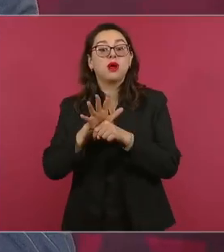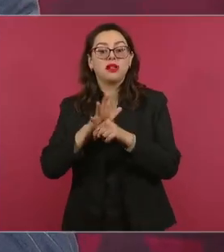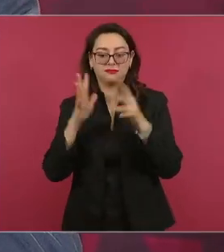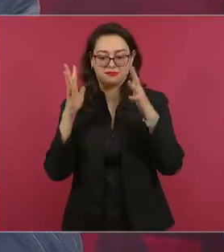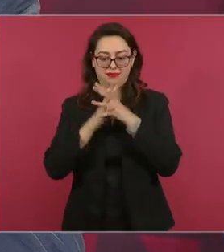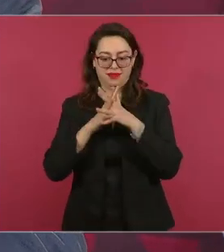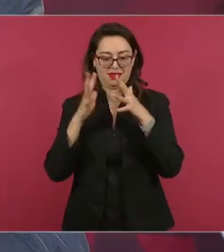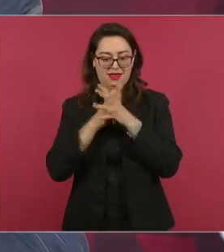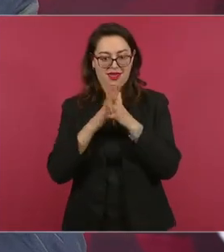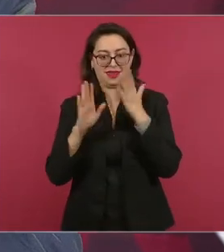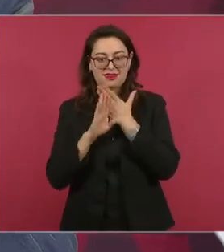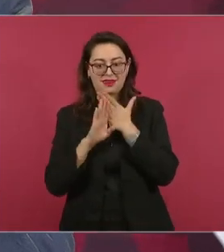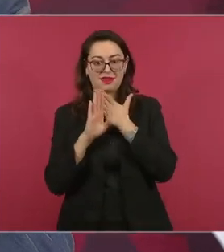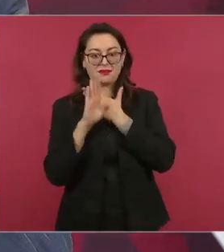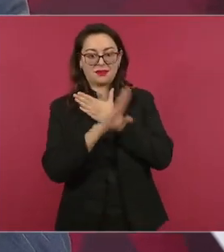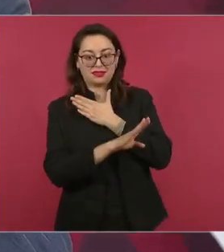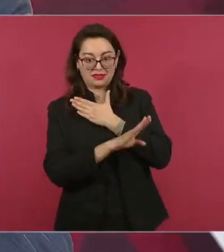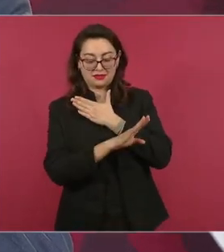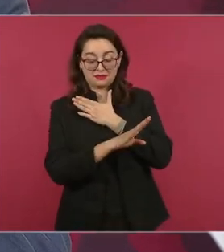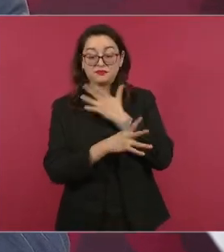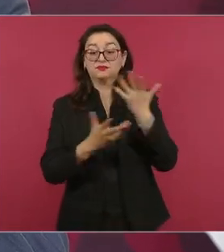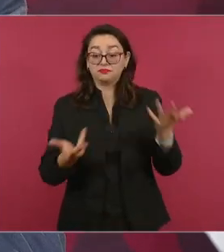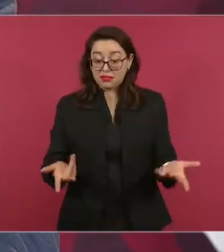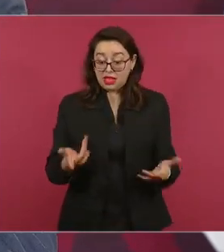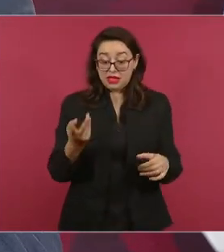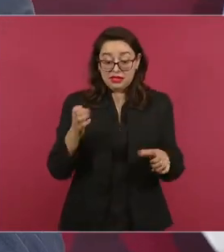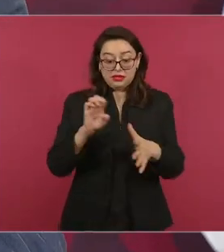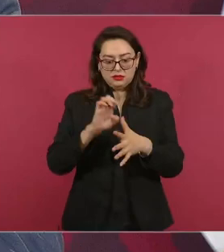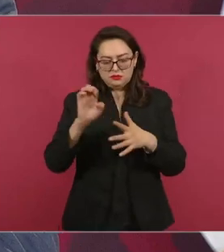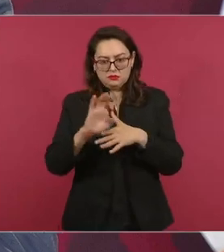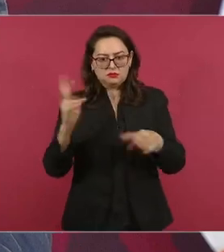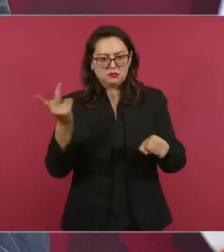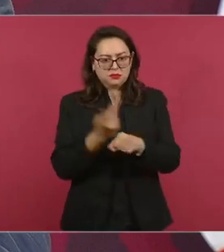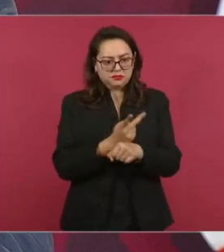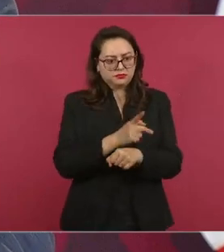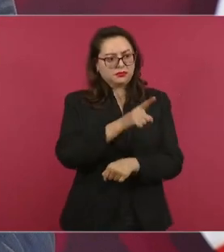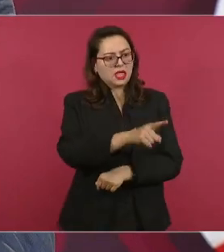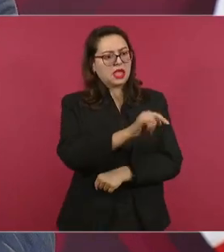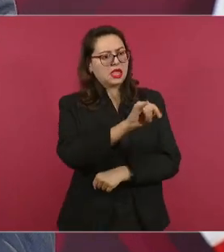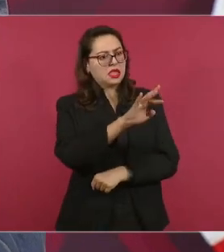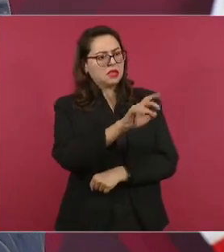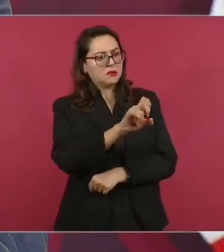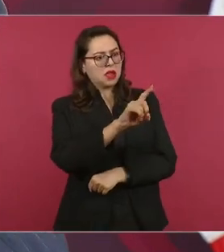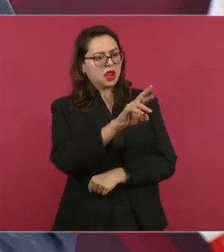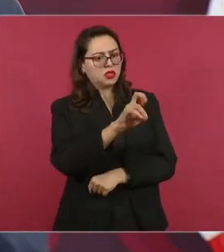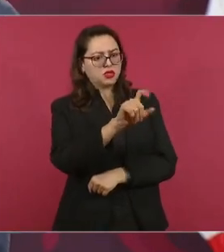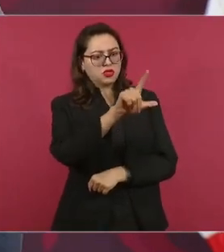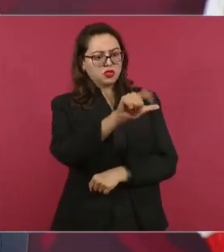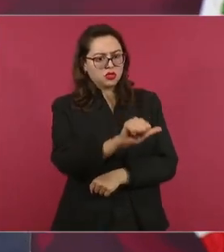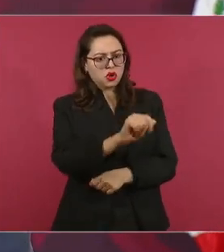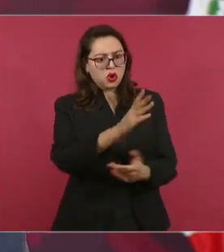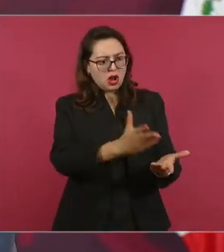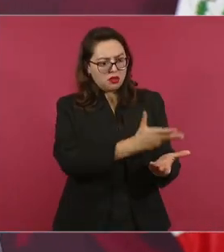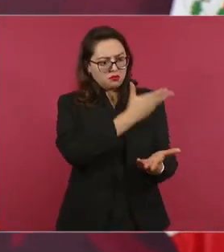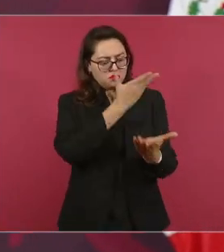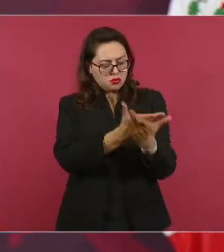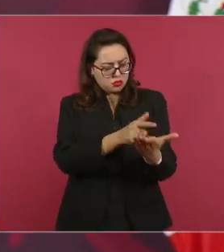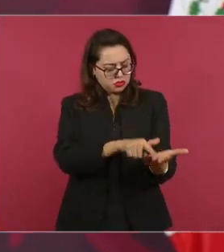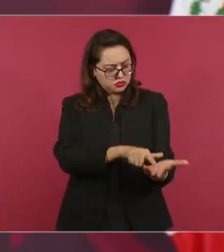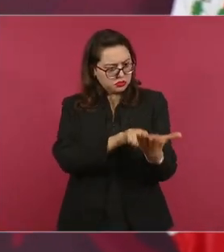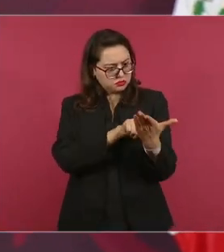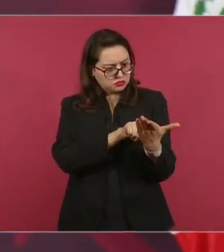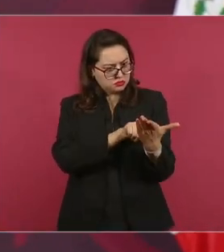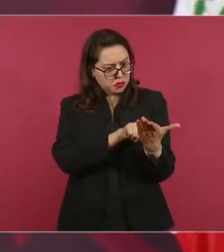Entonces, con Iberdrola llegamos a ese acuerdo, se portaron muy bien. Hay hasta una foto en donde yo me estoy abrazando con el